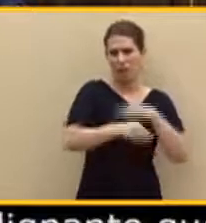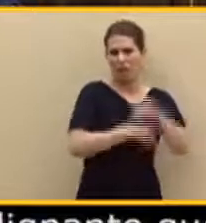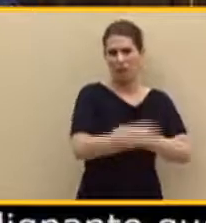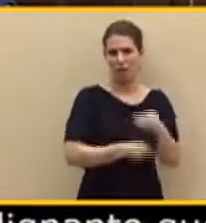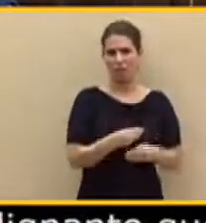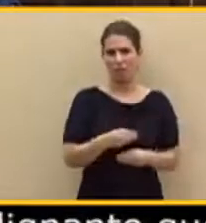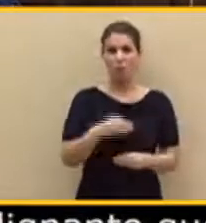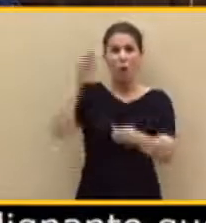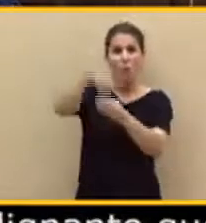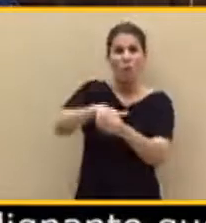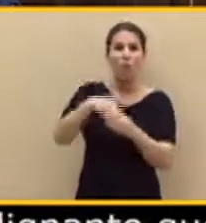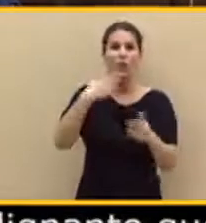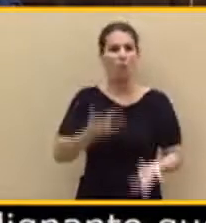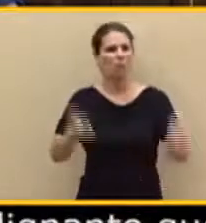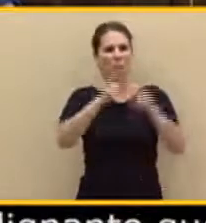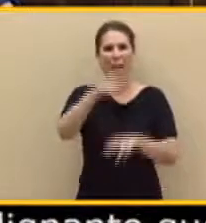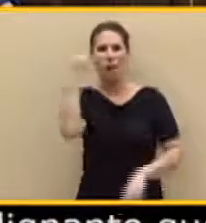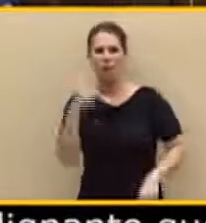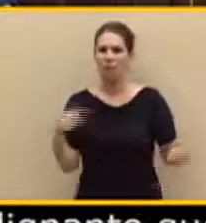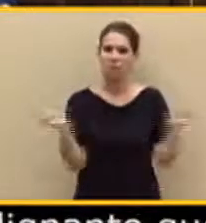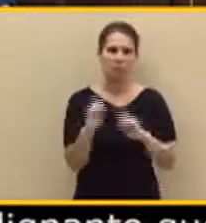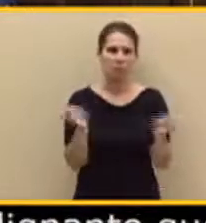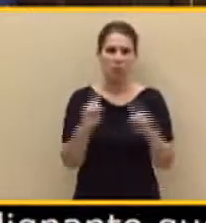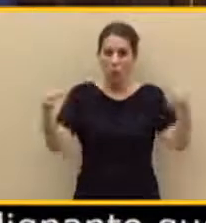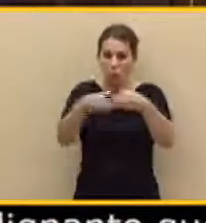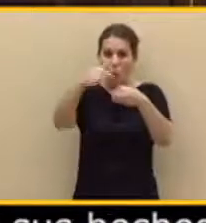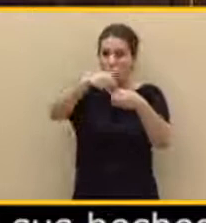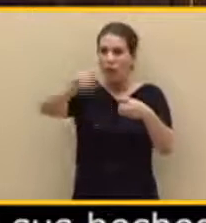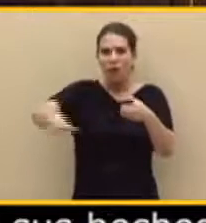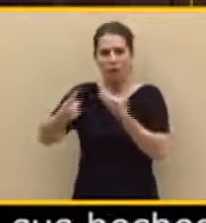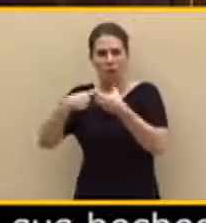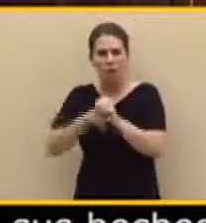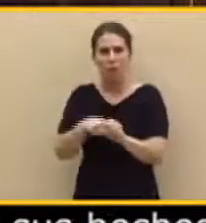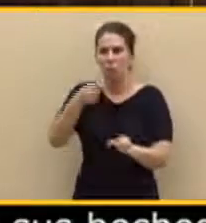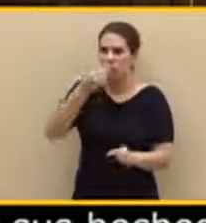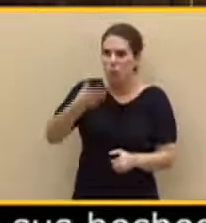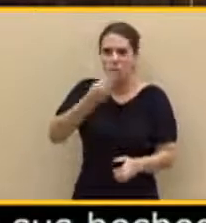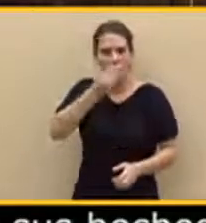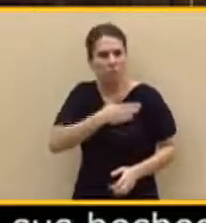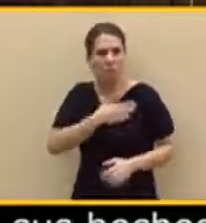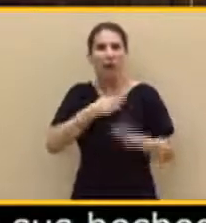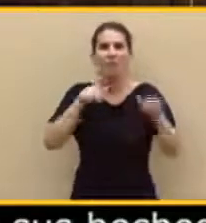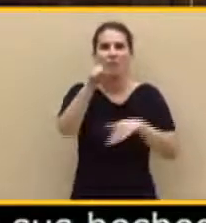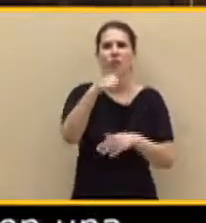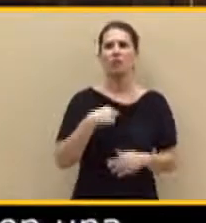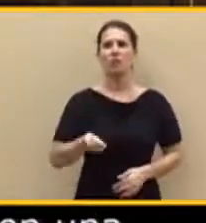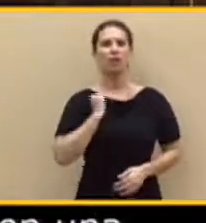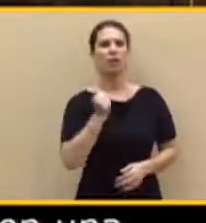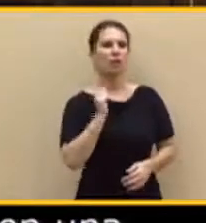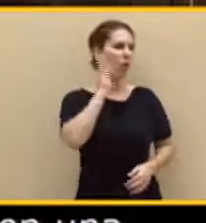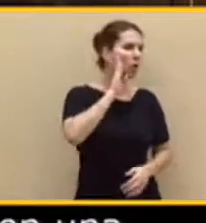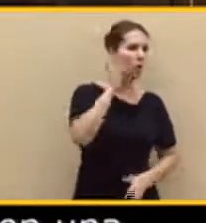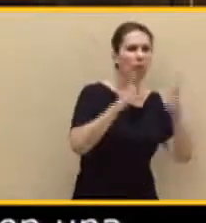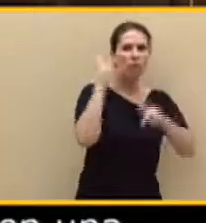robar. Ustedes han convertido una estructura partidaria de esos votantes y de esos militantes en una estructura al servicio de la corrupción y de la